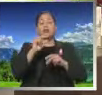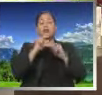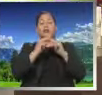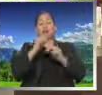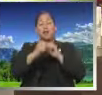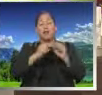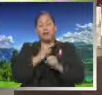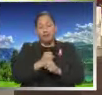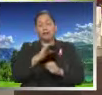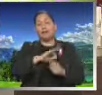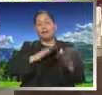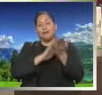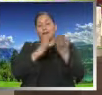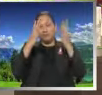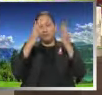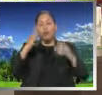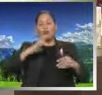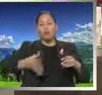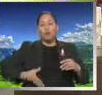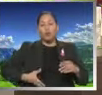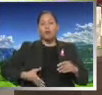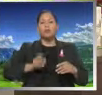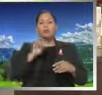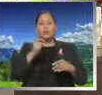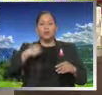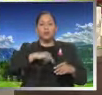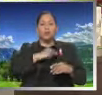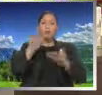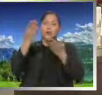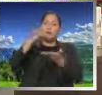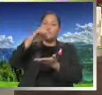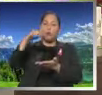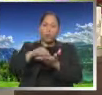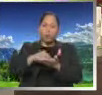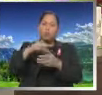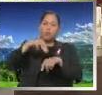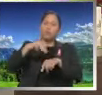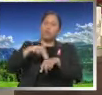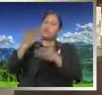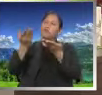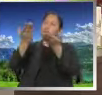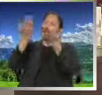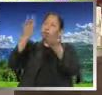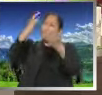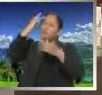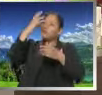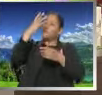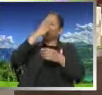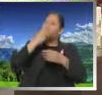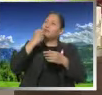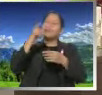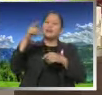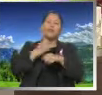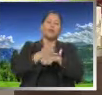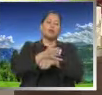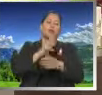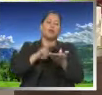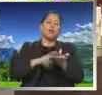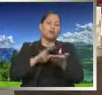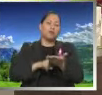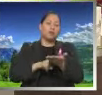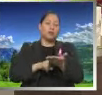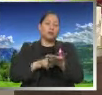años. Muchas felicidades. Es un orgullo para nosotros tener ese espacio, ese monumento. Indiscutiblemente es una joya